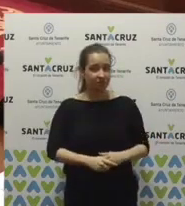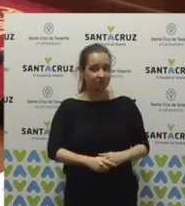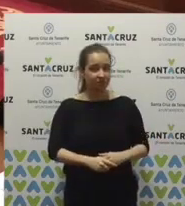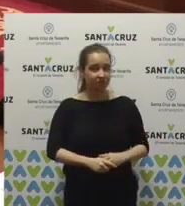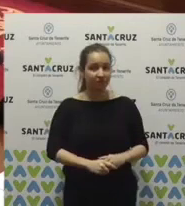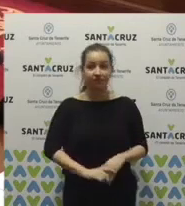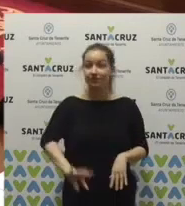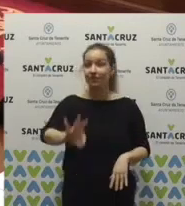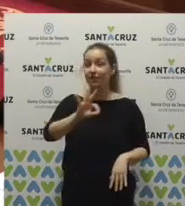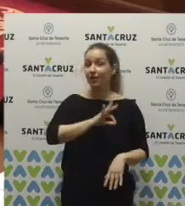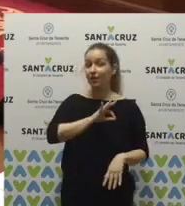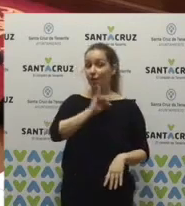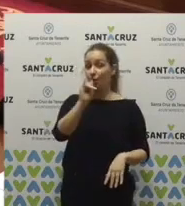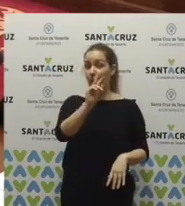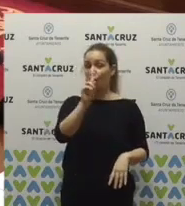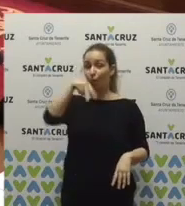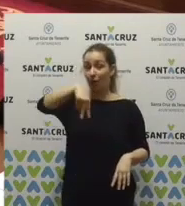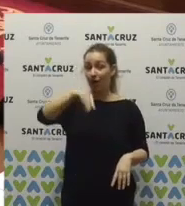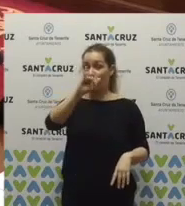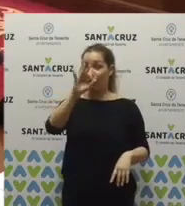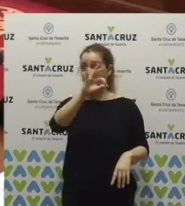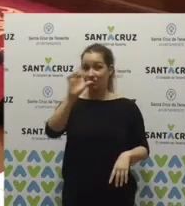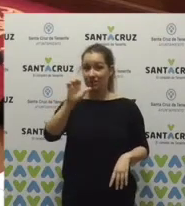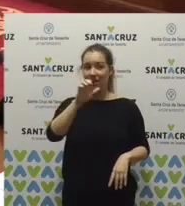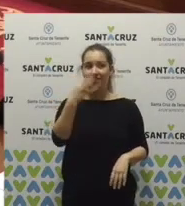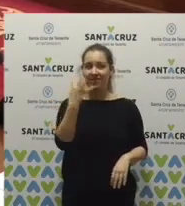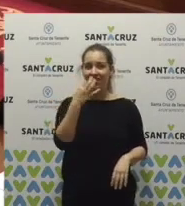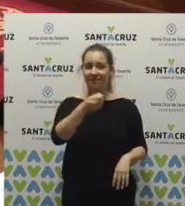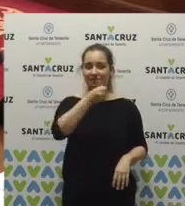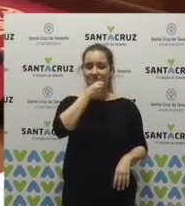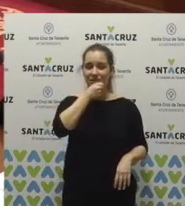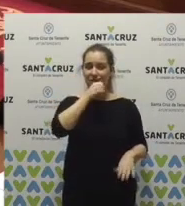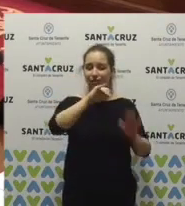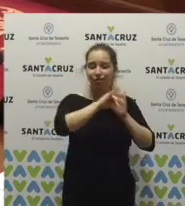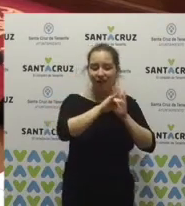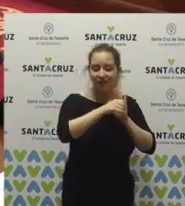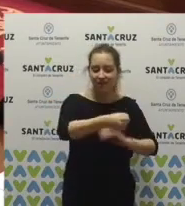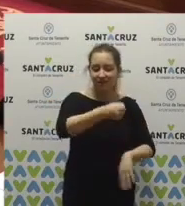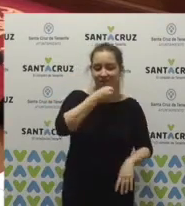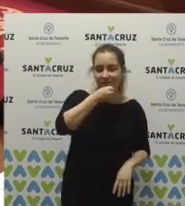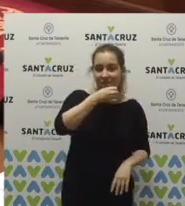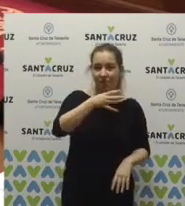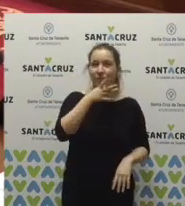2 juanjo se tiene que usted pegarse al micro porque ya ve que se está oyendo mal en